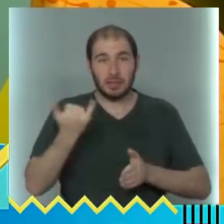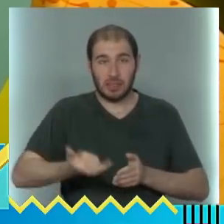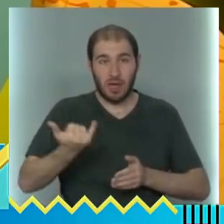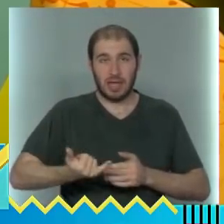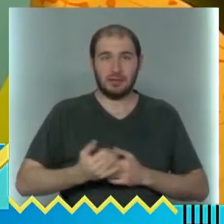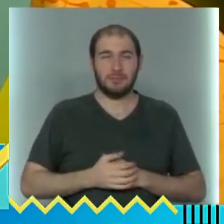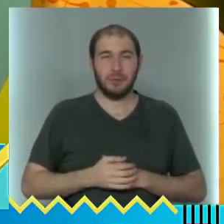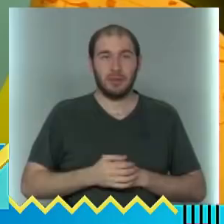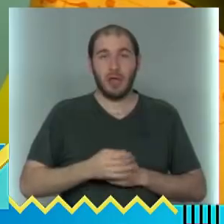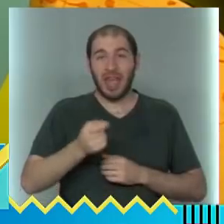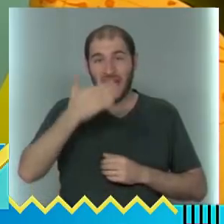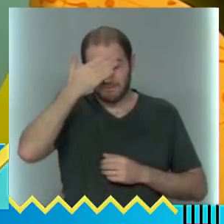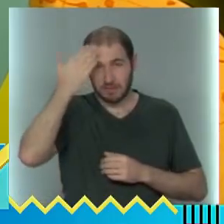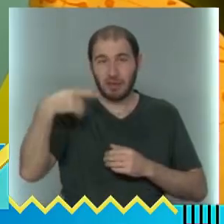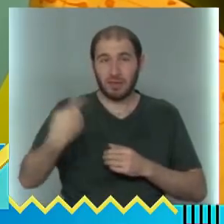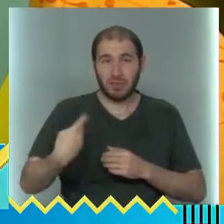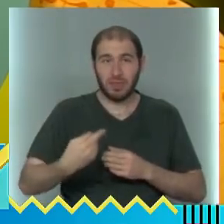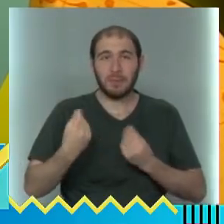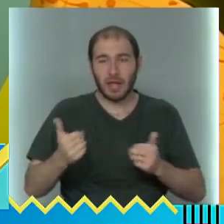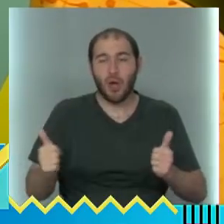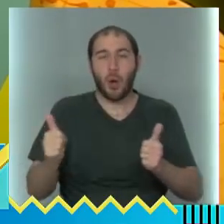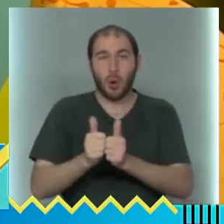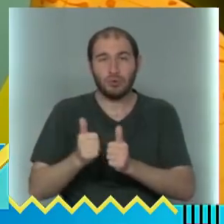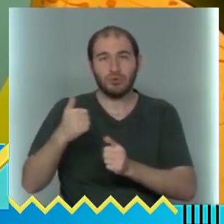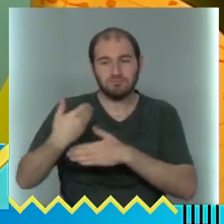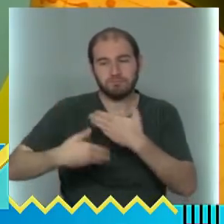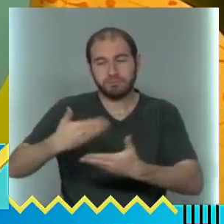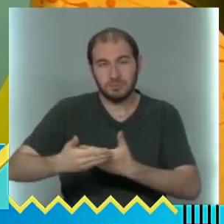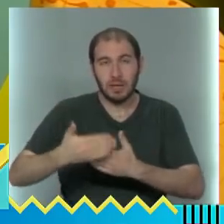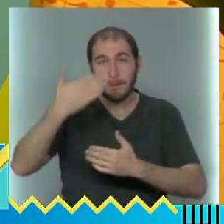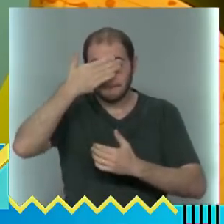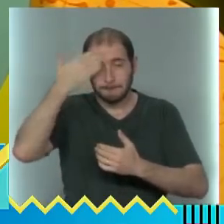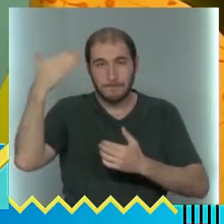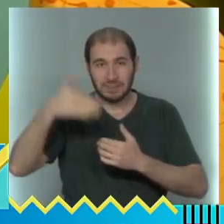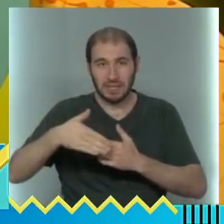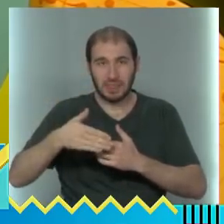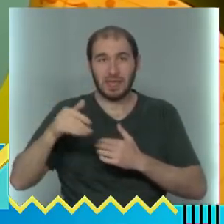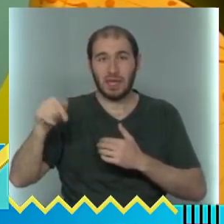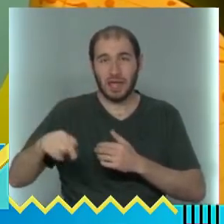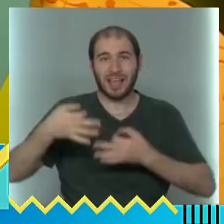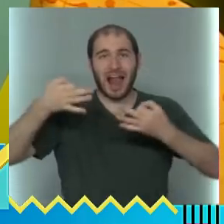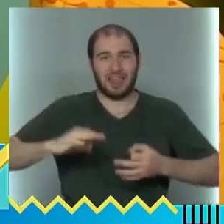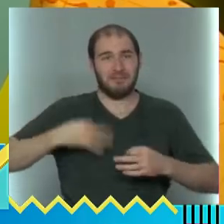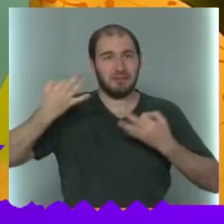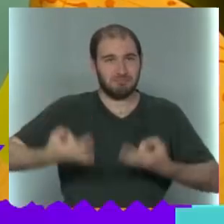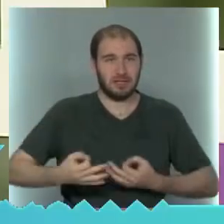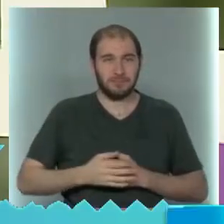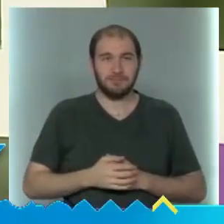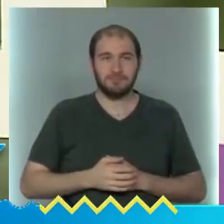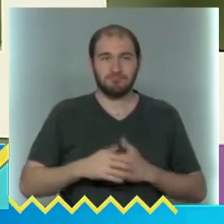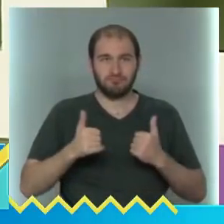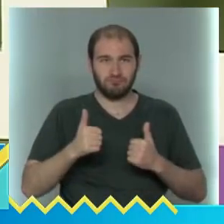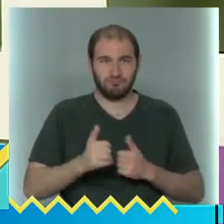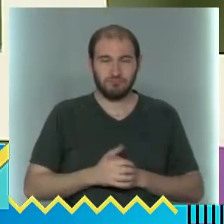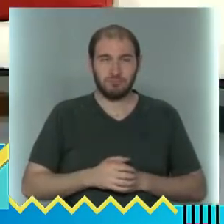tratamientos, como es una enfermedad crónica, para acompañar esa progresión y que el paciente tenga una buena calidad de vida. Bien,